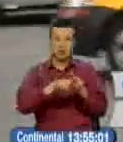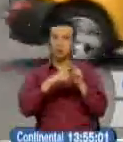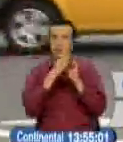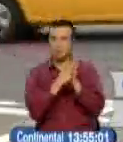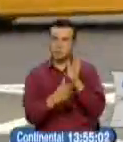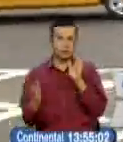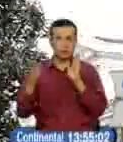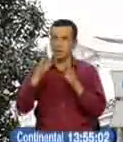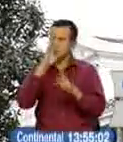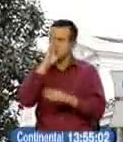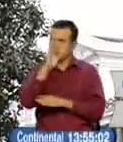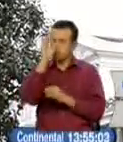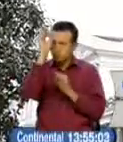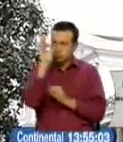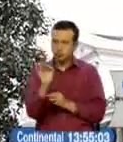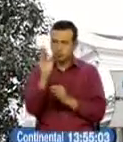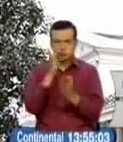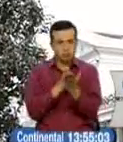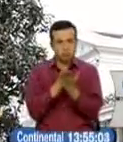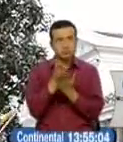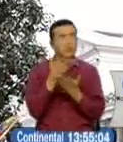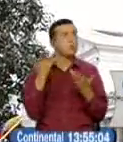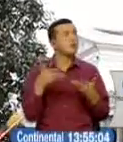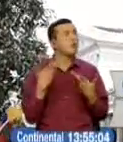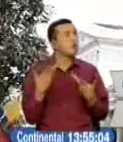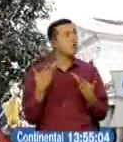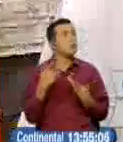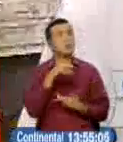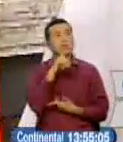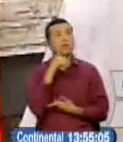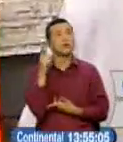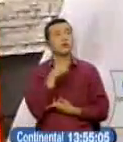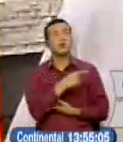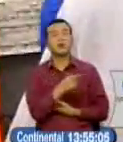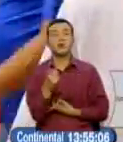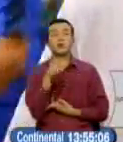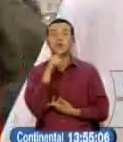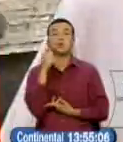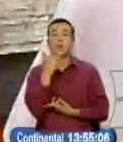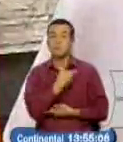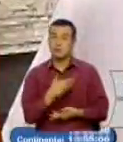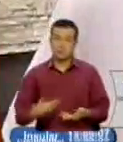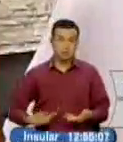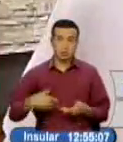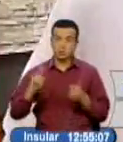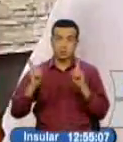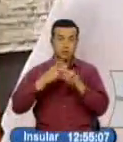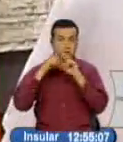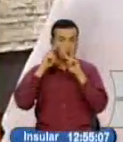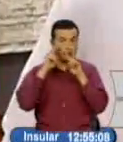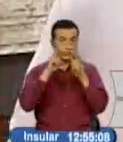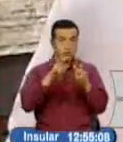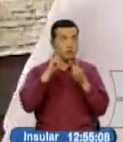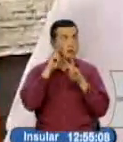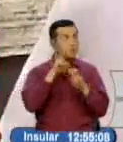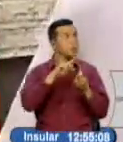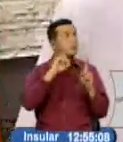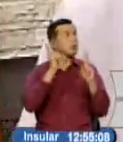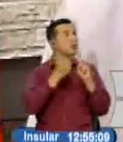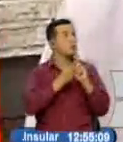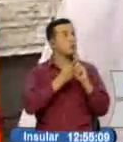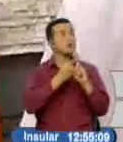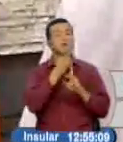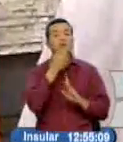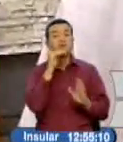de la transparencia y que un camino viable es el planteamiento del Ejecutivo. Que comiencen investigando y aceptando denuncias,